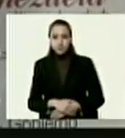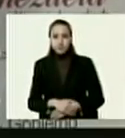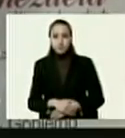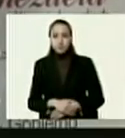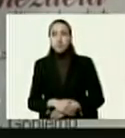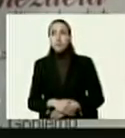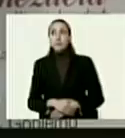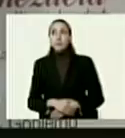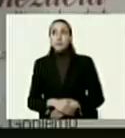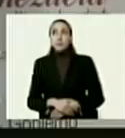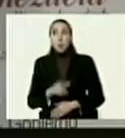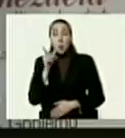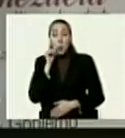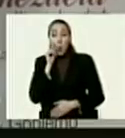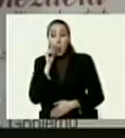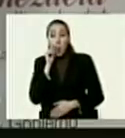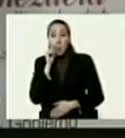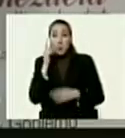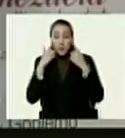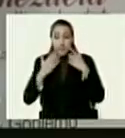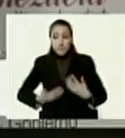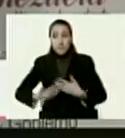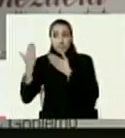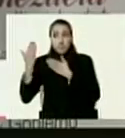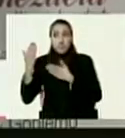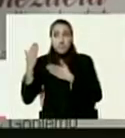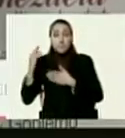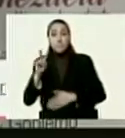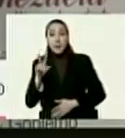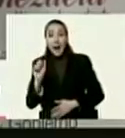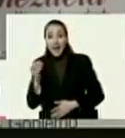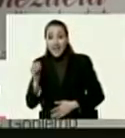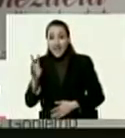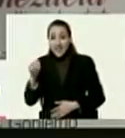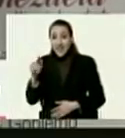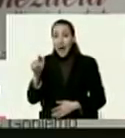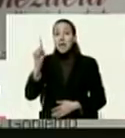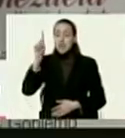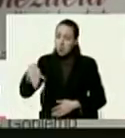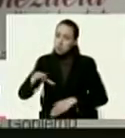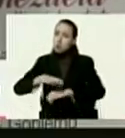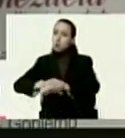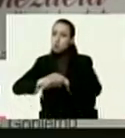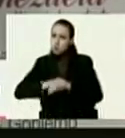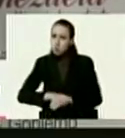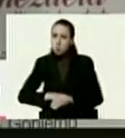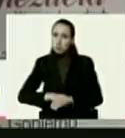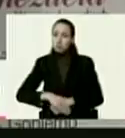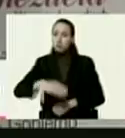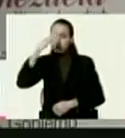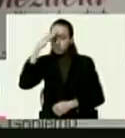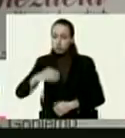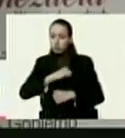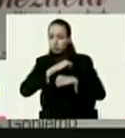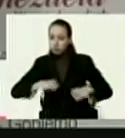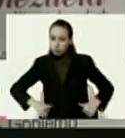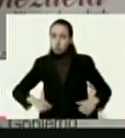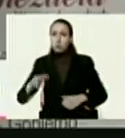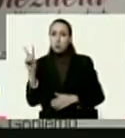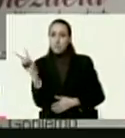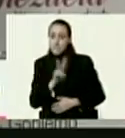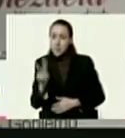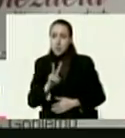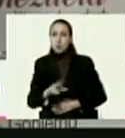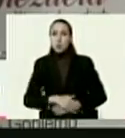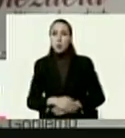2019. Este señor, Argenis Baca, alias Vaquita, también fue capturado por las fuerzas de seguridad de la República Bolivariana de Venezuela